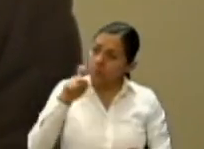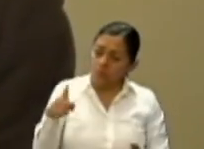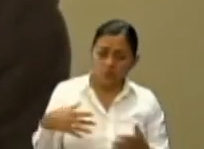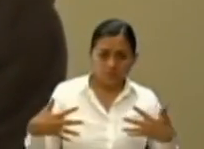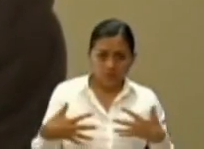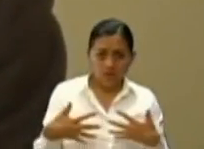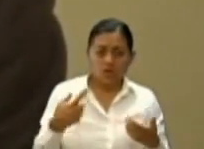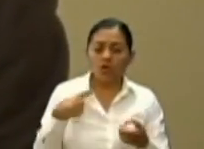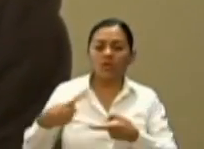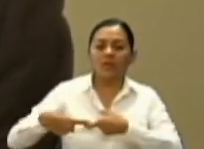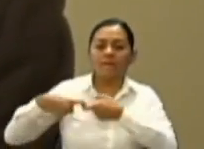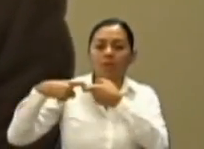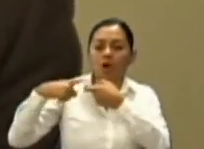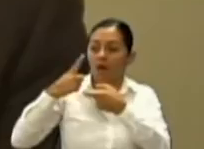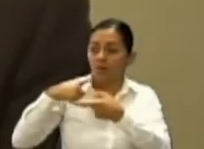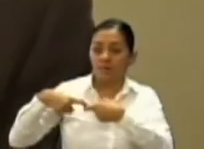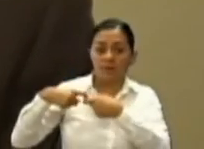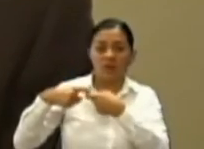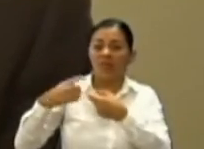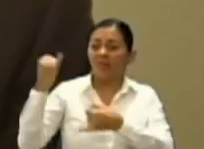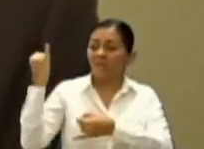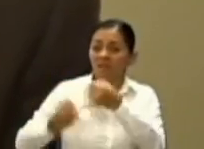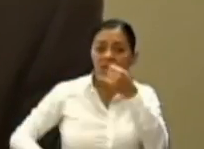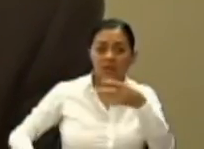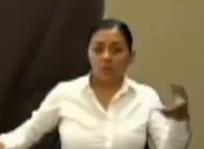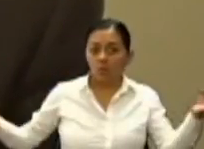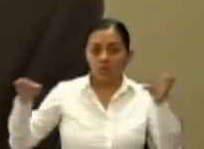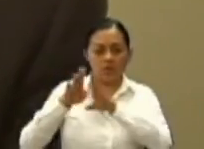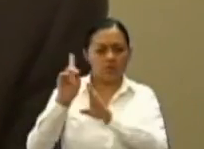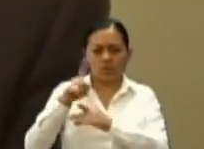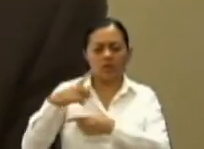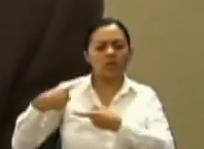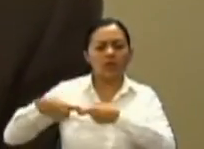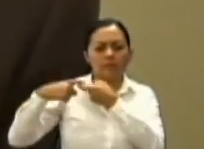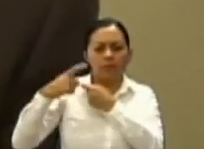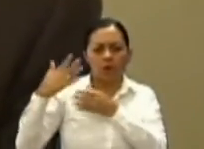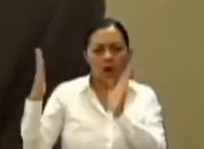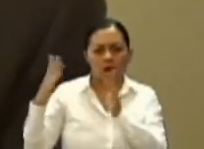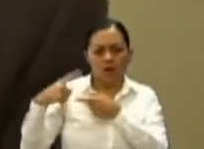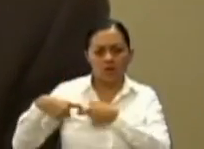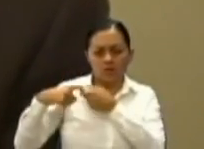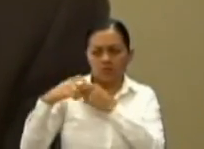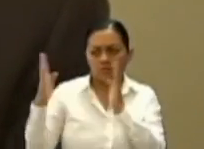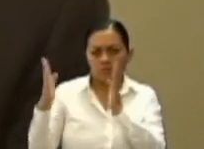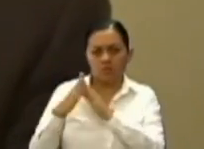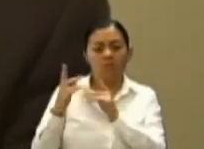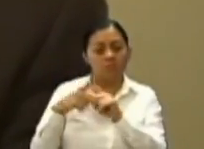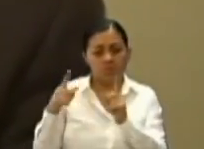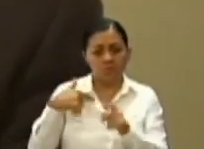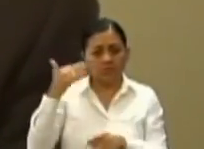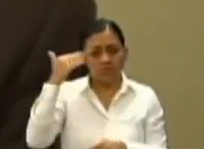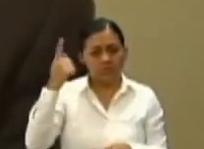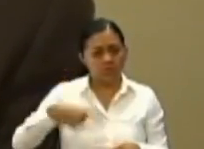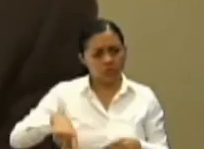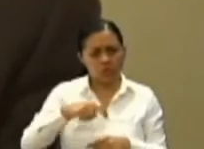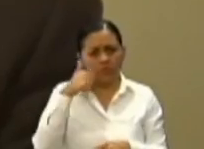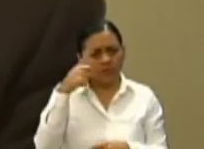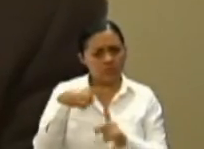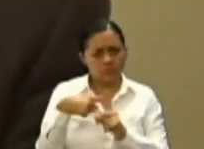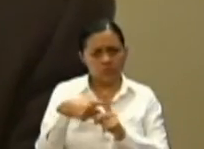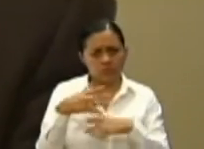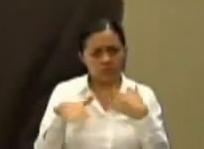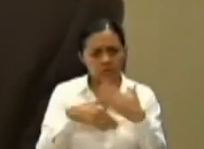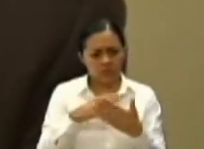miedo a que se conozca la verdad nótese tienen fe en ellos mismos por nosotros y no tenemos fe sabemos que hacemos cosas buenas